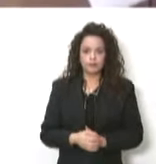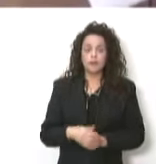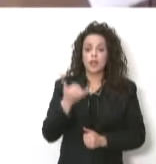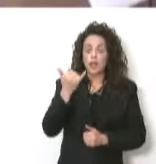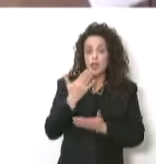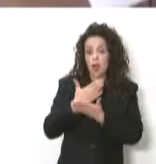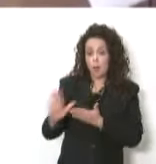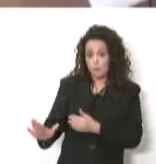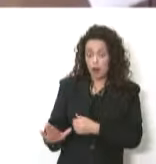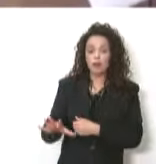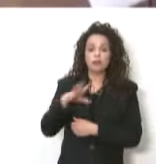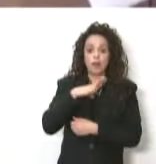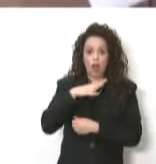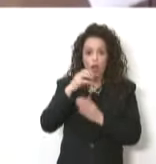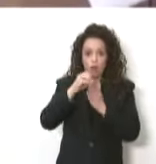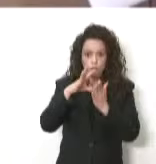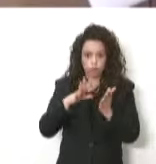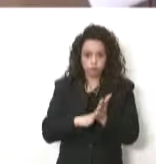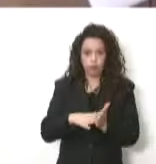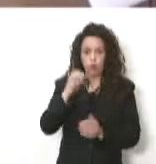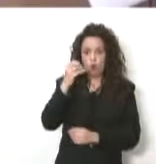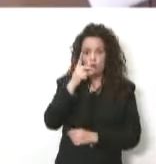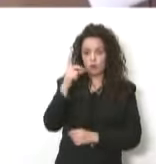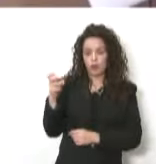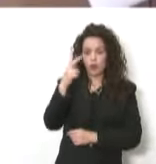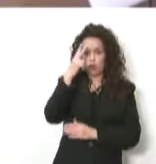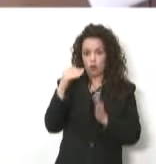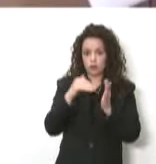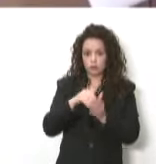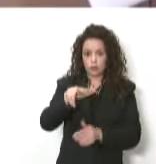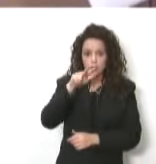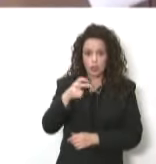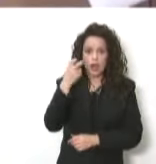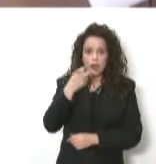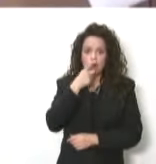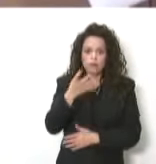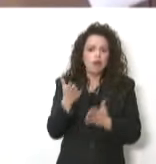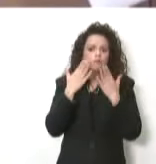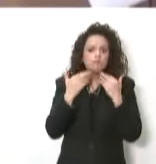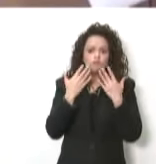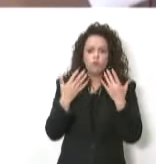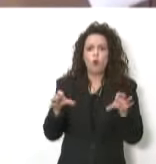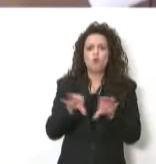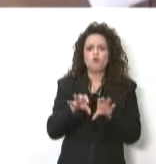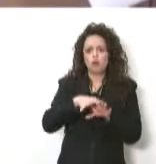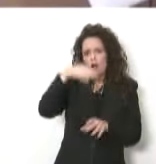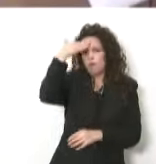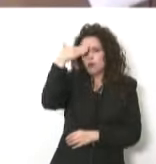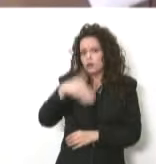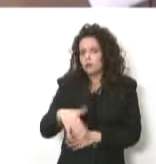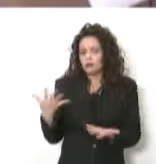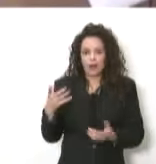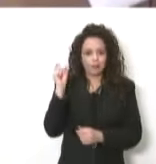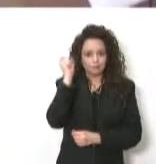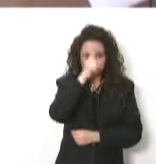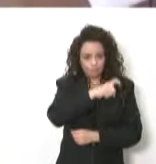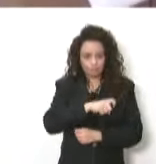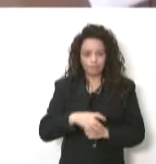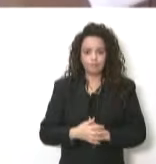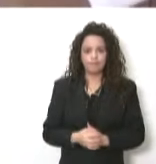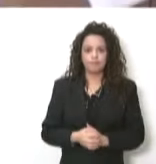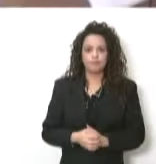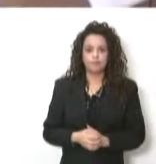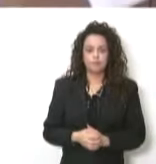de 2018, por lo que no era factible validar la inexistencia. Asimismo, se